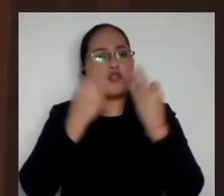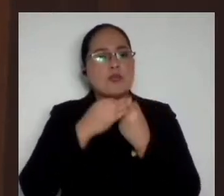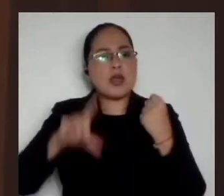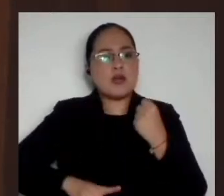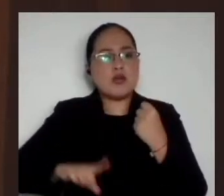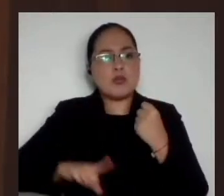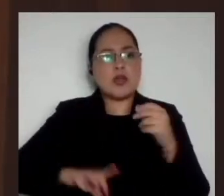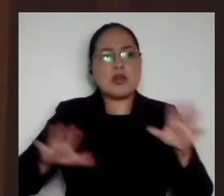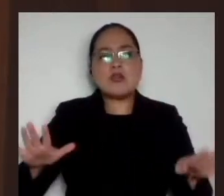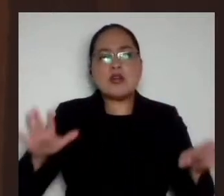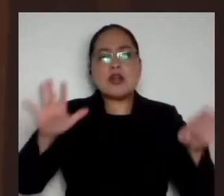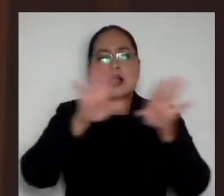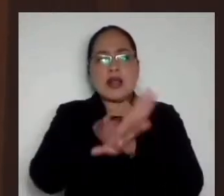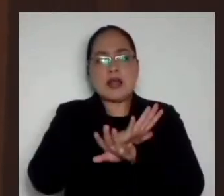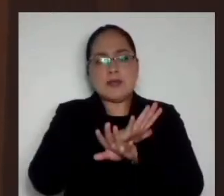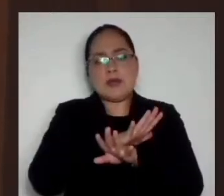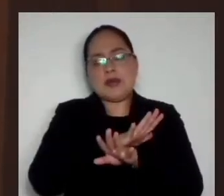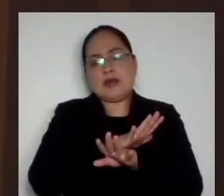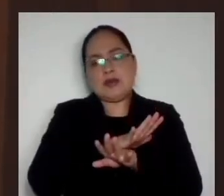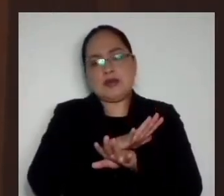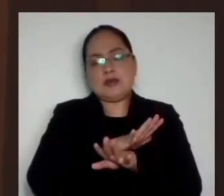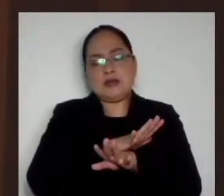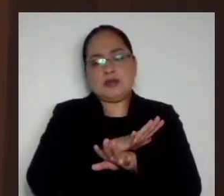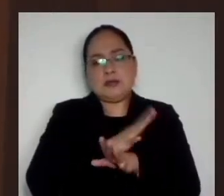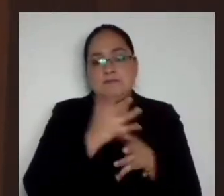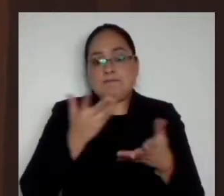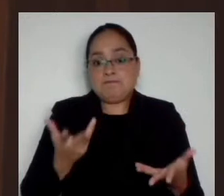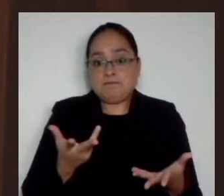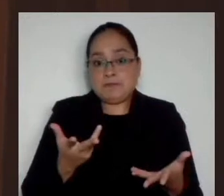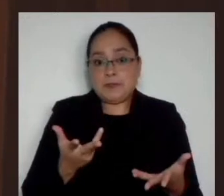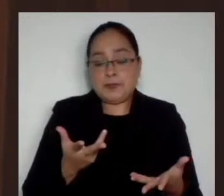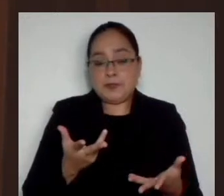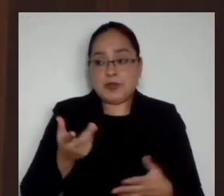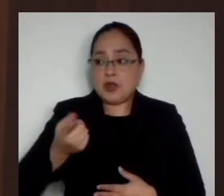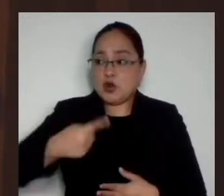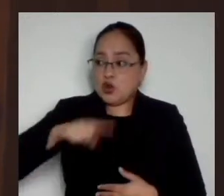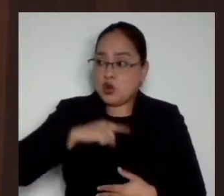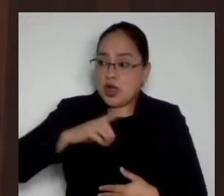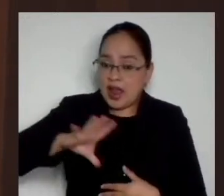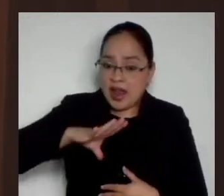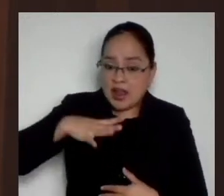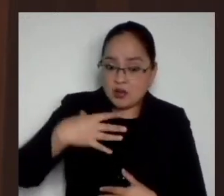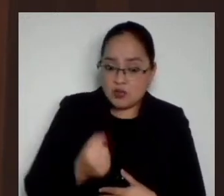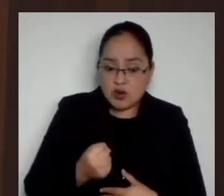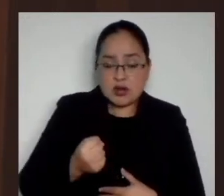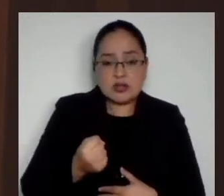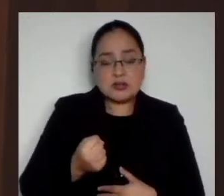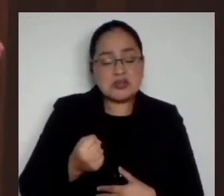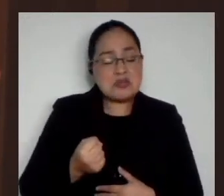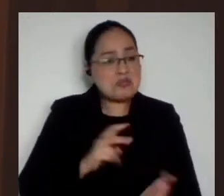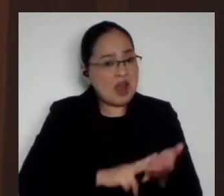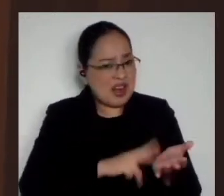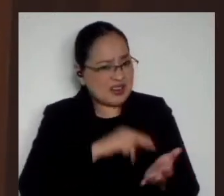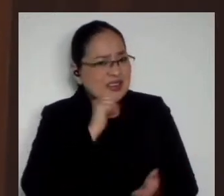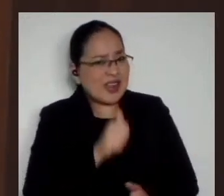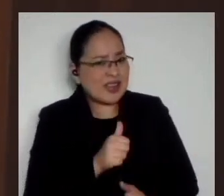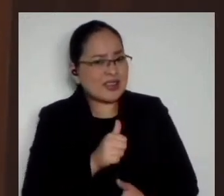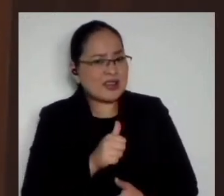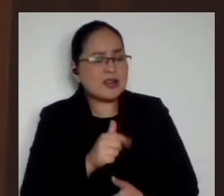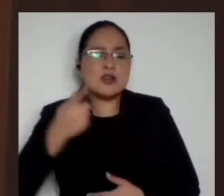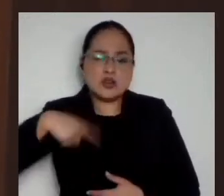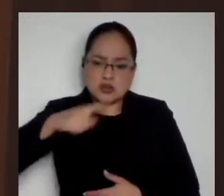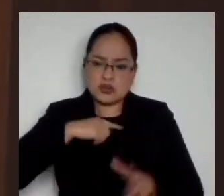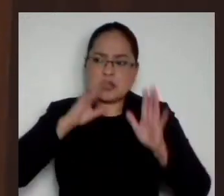¿O qué no se le da valor a ese esfuerzo que esta misma legislatura compartió y